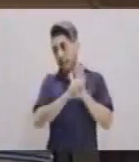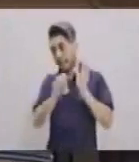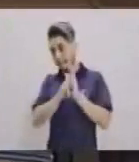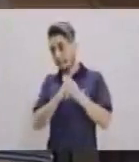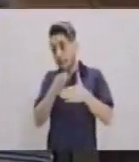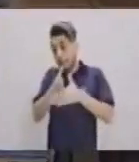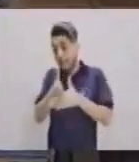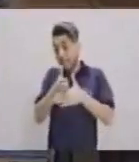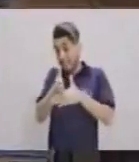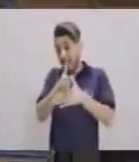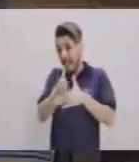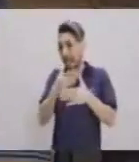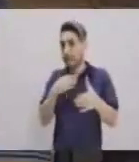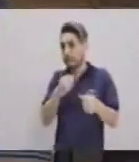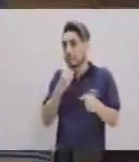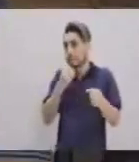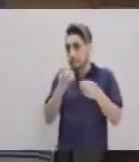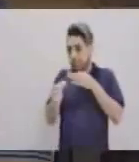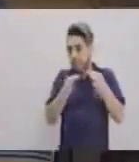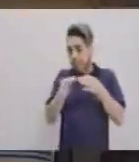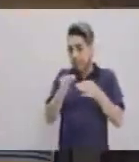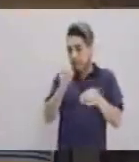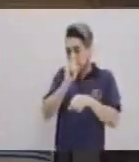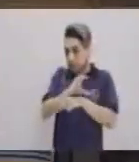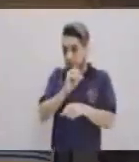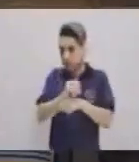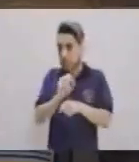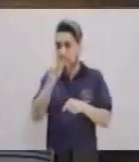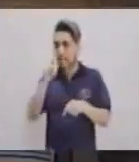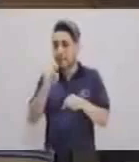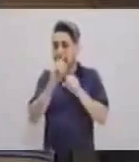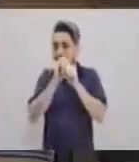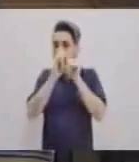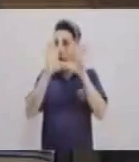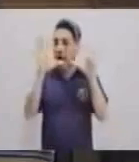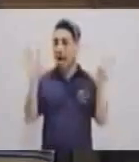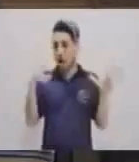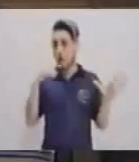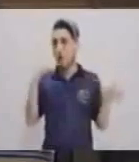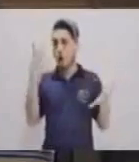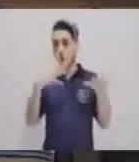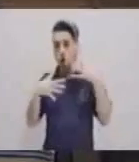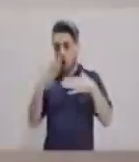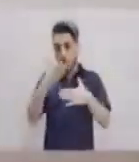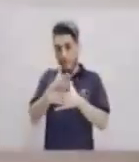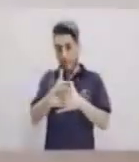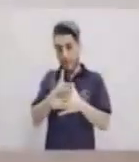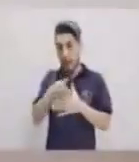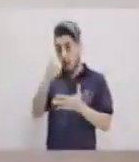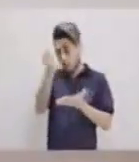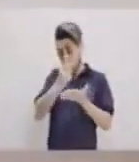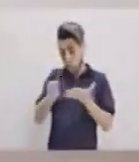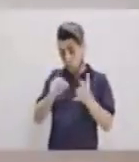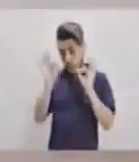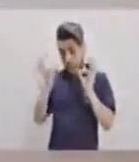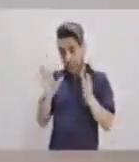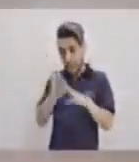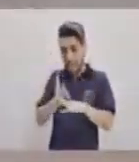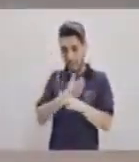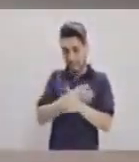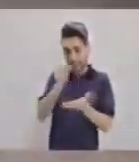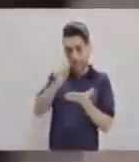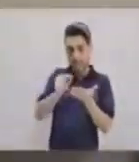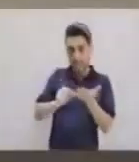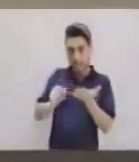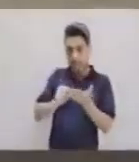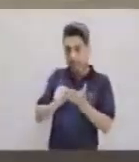como explicábamos, sugerimos que sean colores claros. Ya una vez realizado el trazo, ¿verdad?,